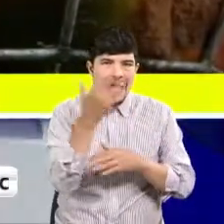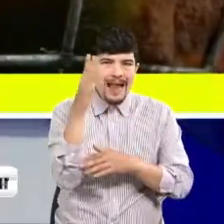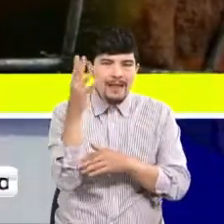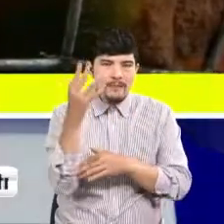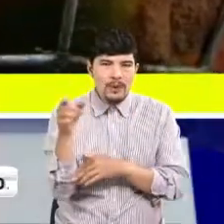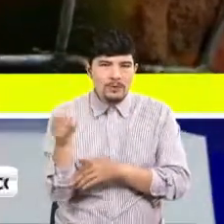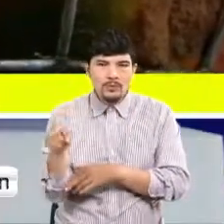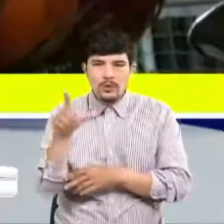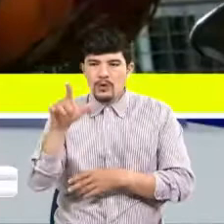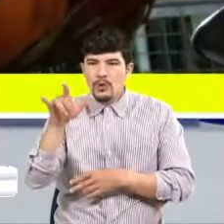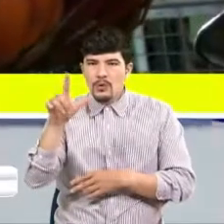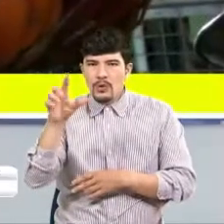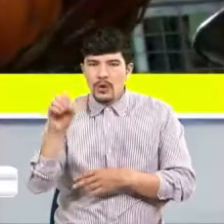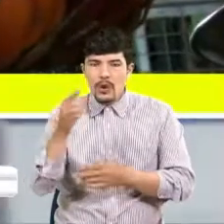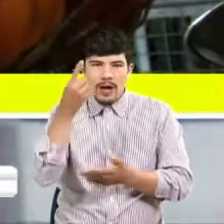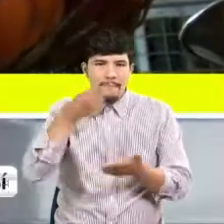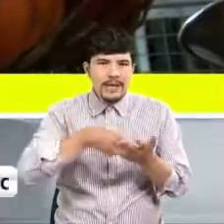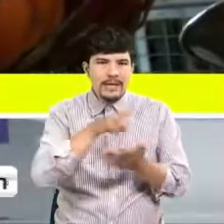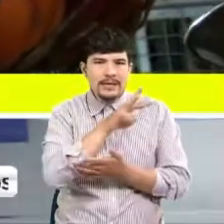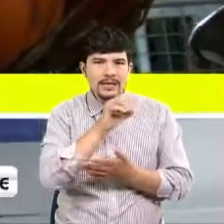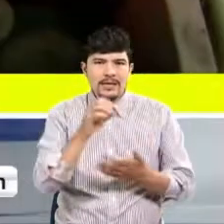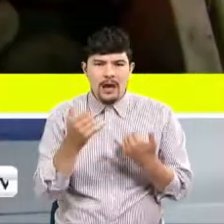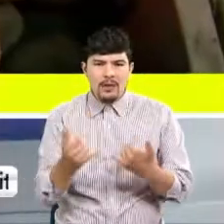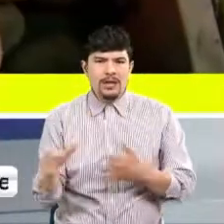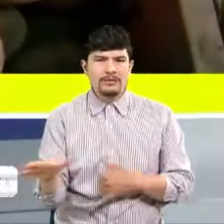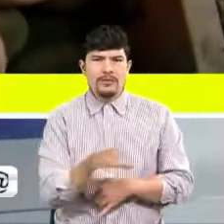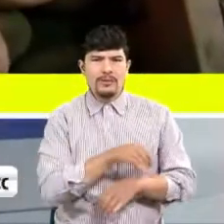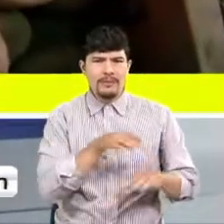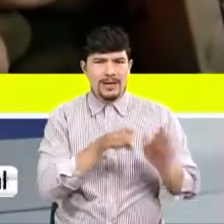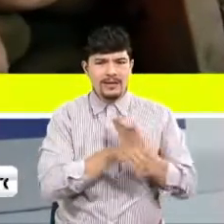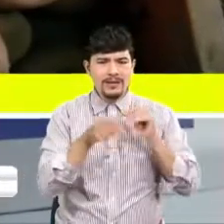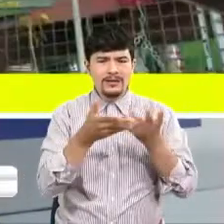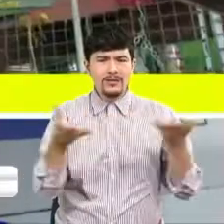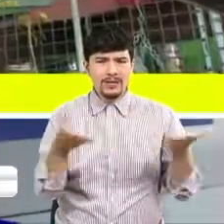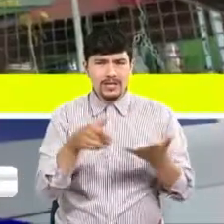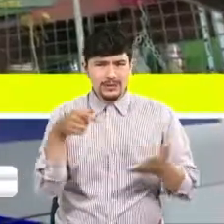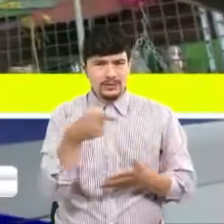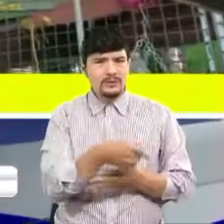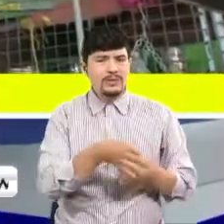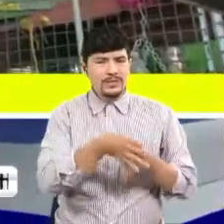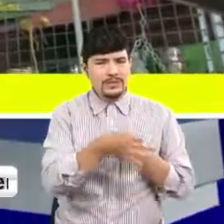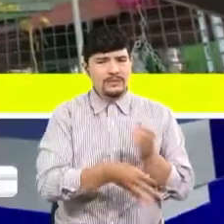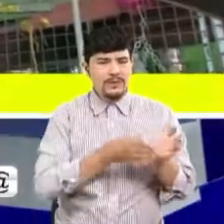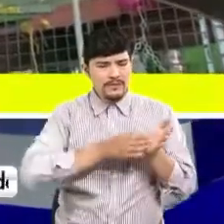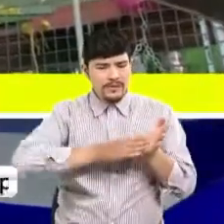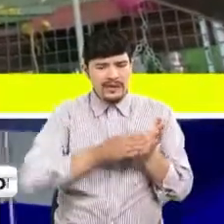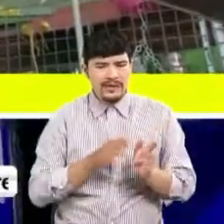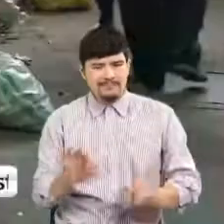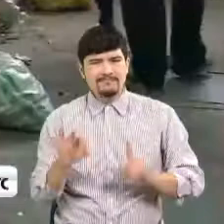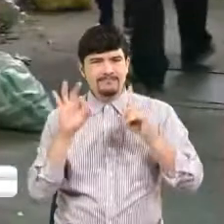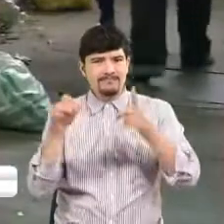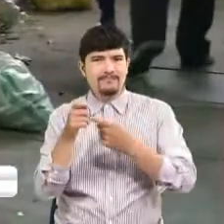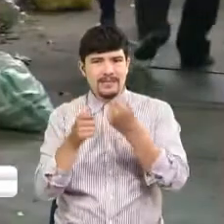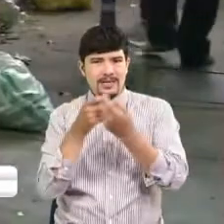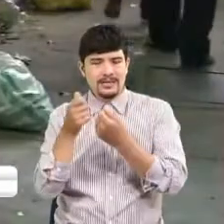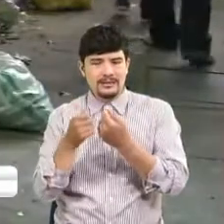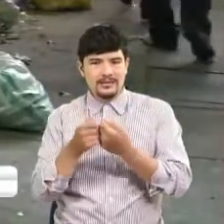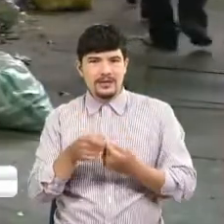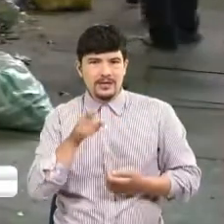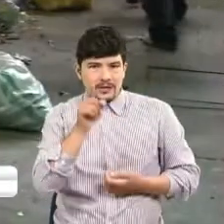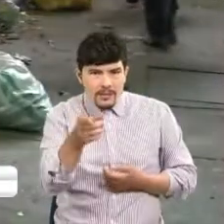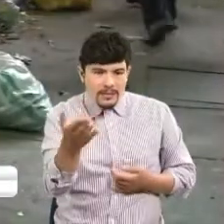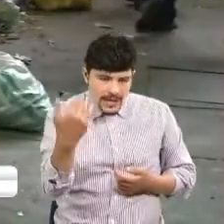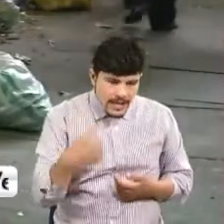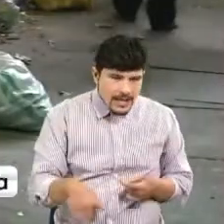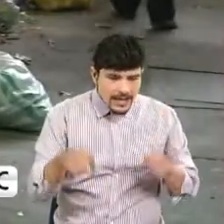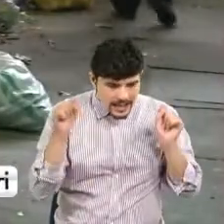1300. Todo lo encontramos barato en este momento en la plaza principal de Floridablanca. A excelentes precios. No se haga el pingo, venga